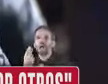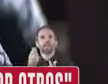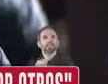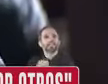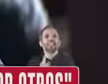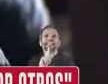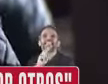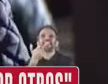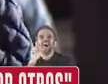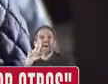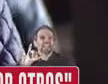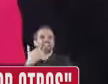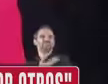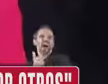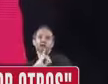tarifazos